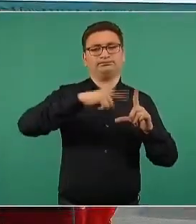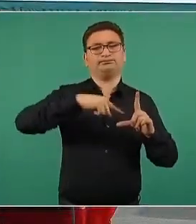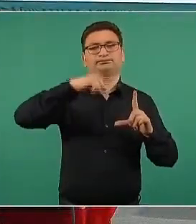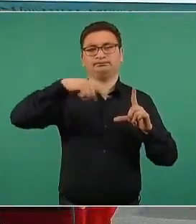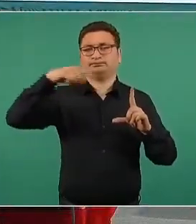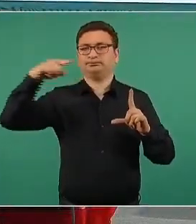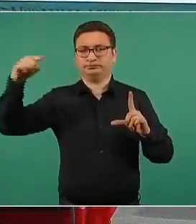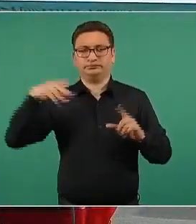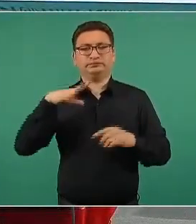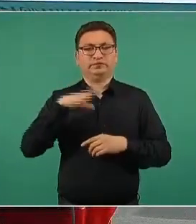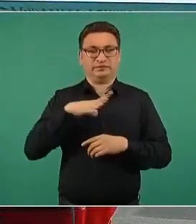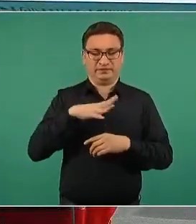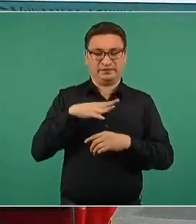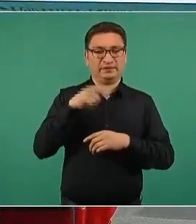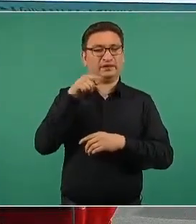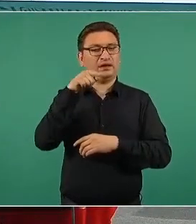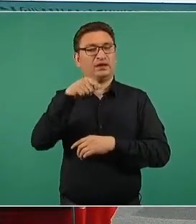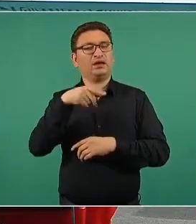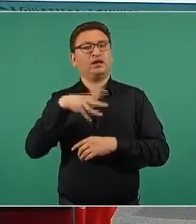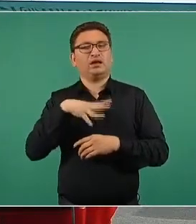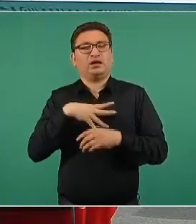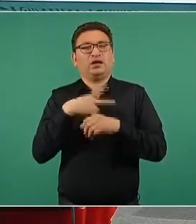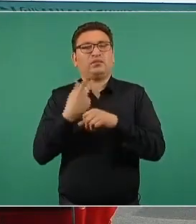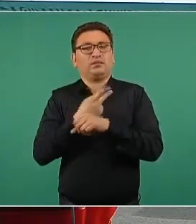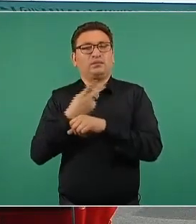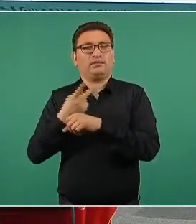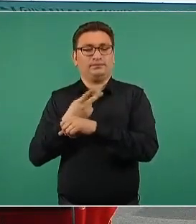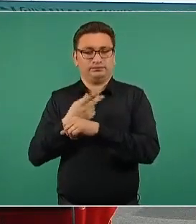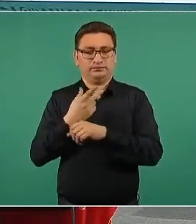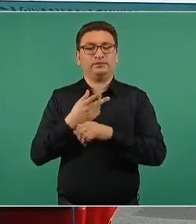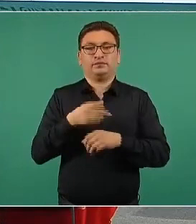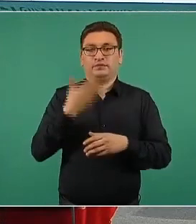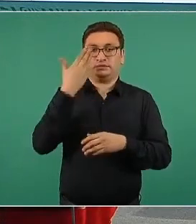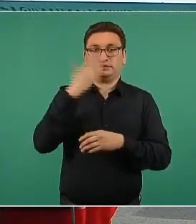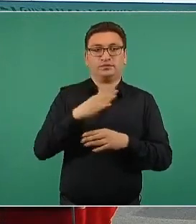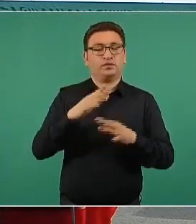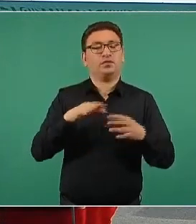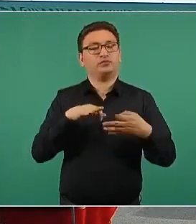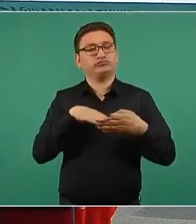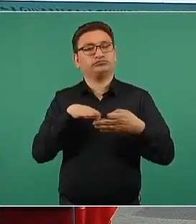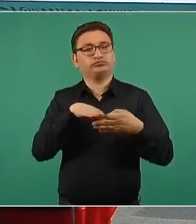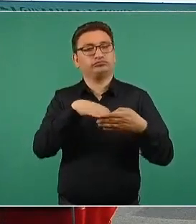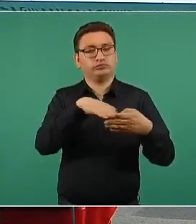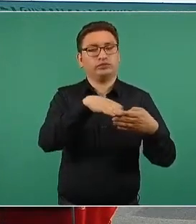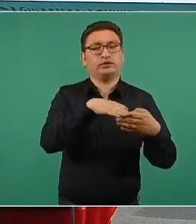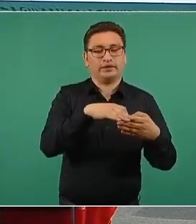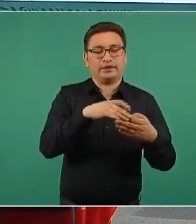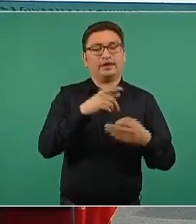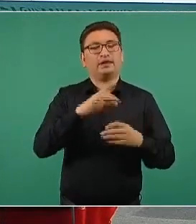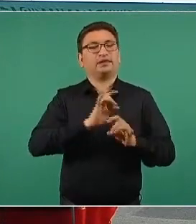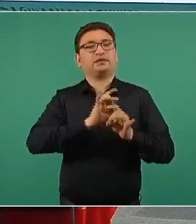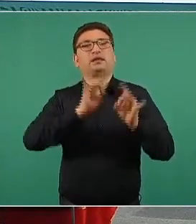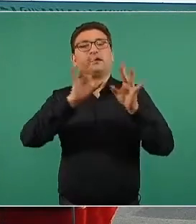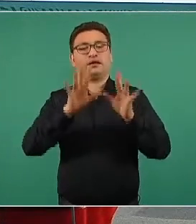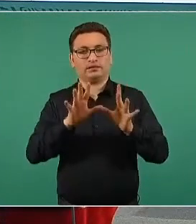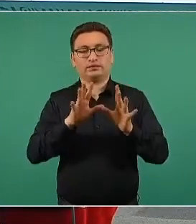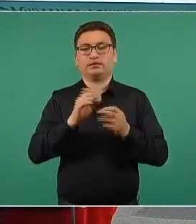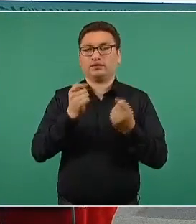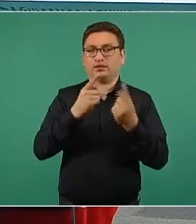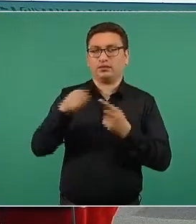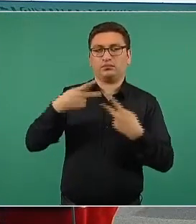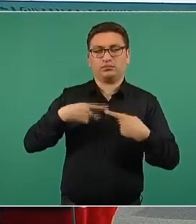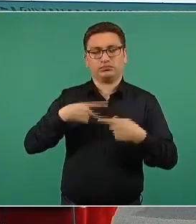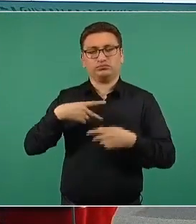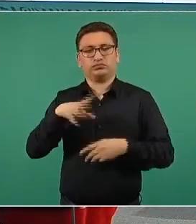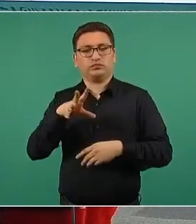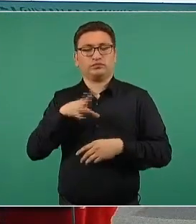que representa a los casos que se han presentado de manera incidente y a los casos activos estimados, y